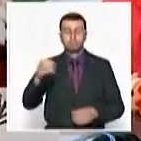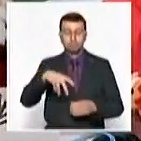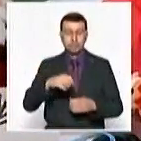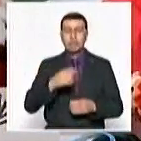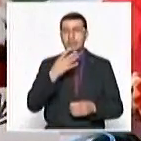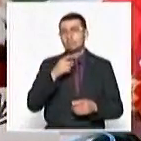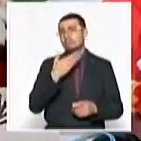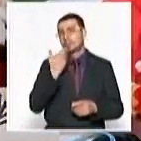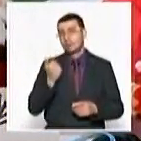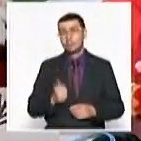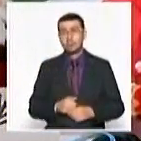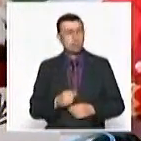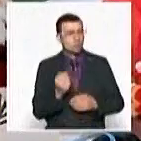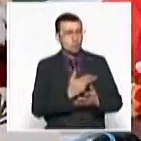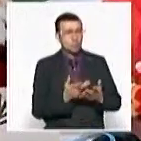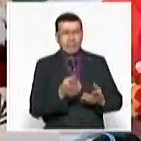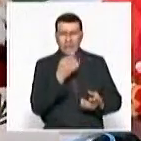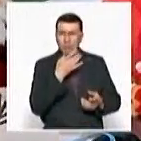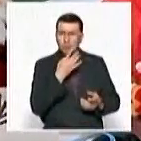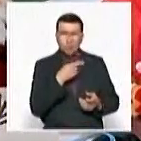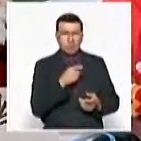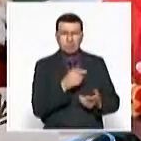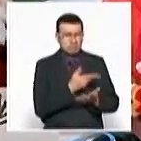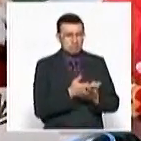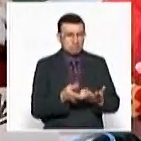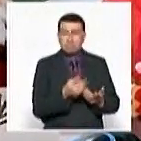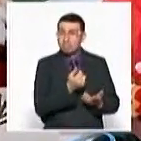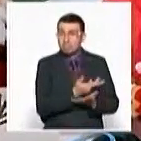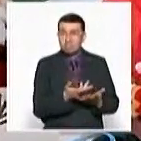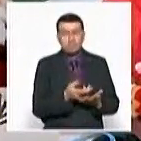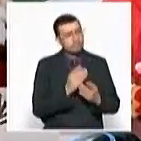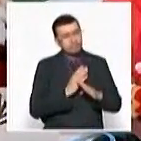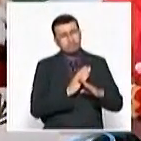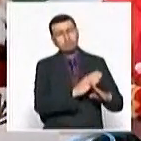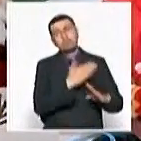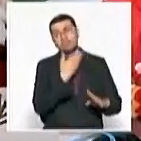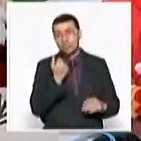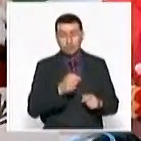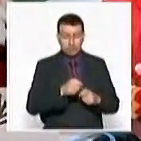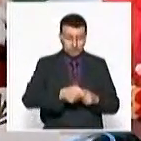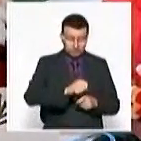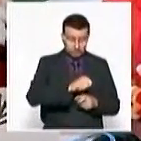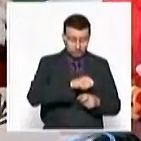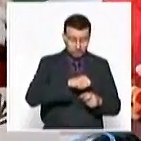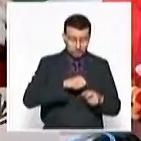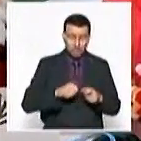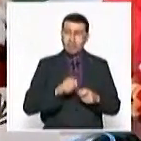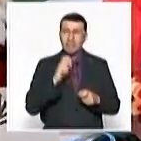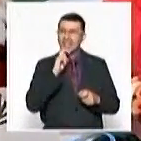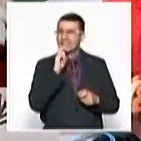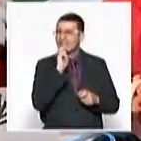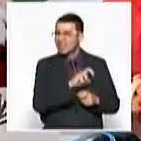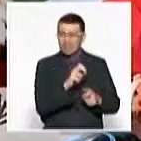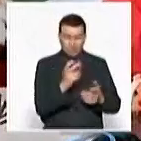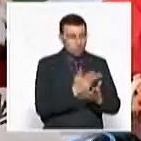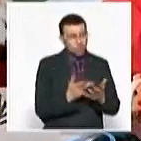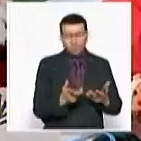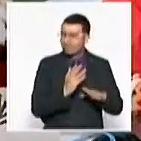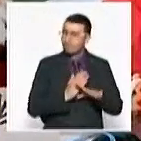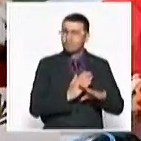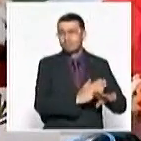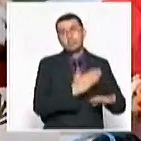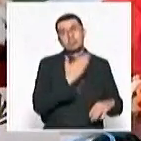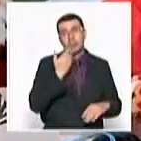tenga azúcares industrializadas y enlatados, embutidos, fritos, carnes y lácteos. Es